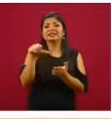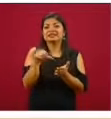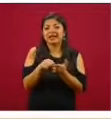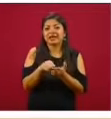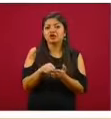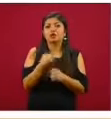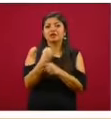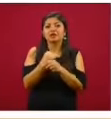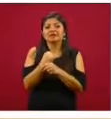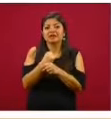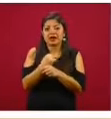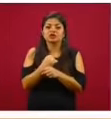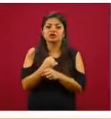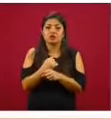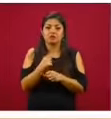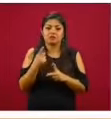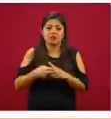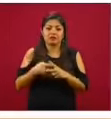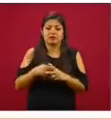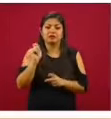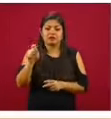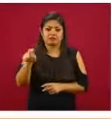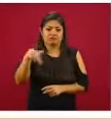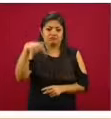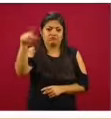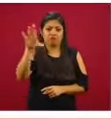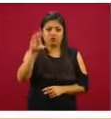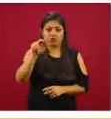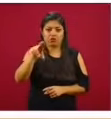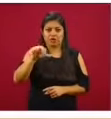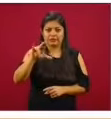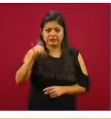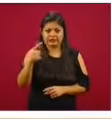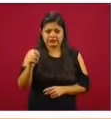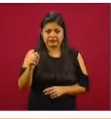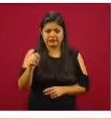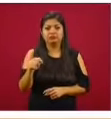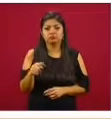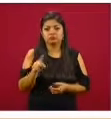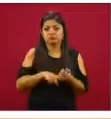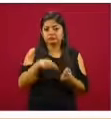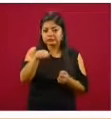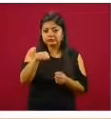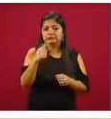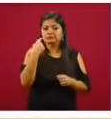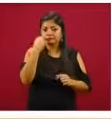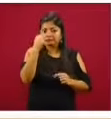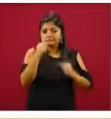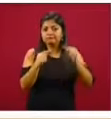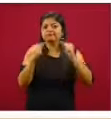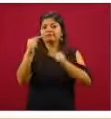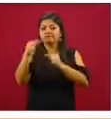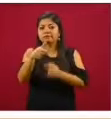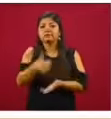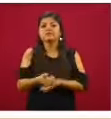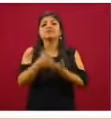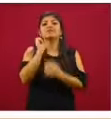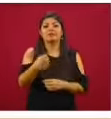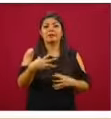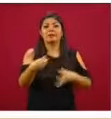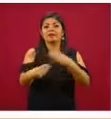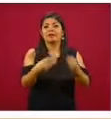en Matemáticas, que es un centro público CONACYT, producen esta gráfica y nos permite monitorear la epidemia